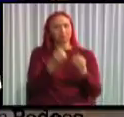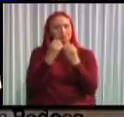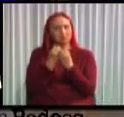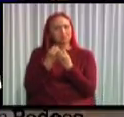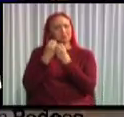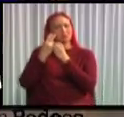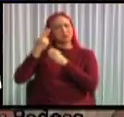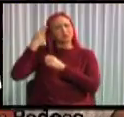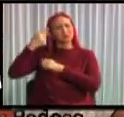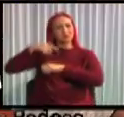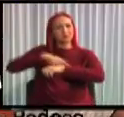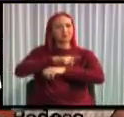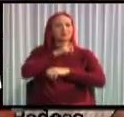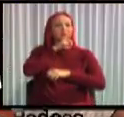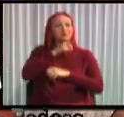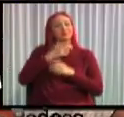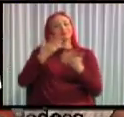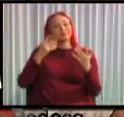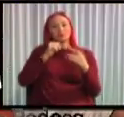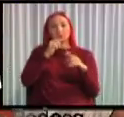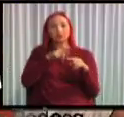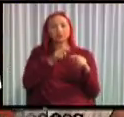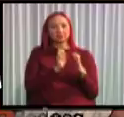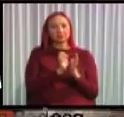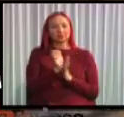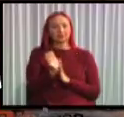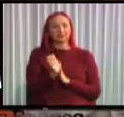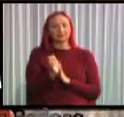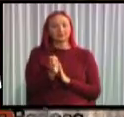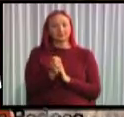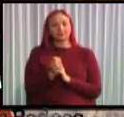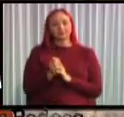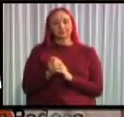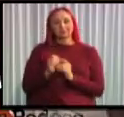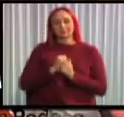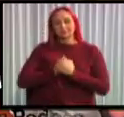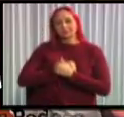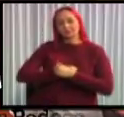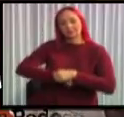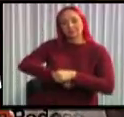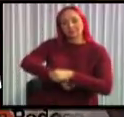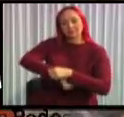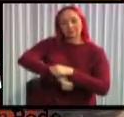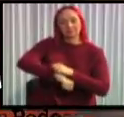Yo creo que eso es inevitable. La pasión por el fútbol, ver